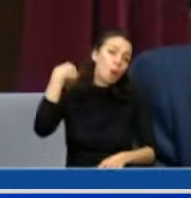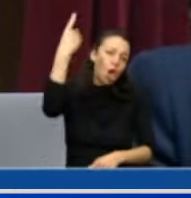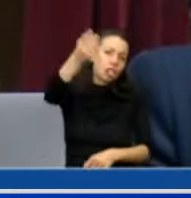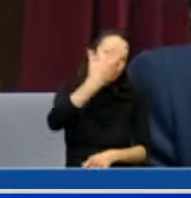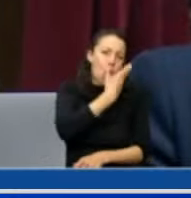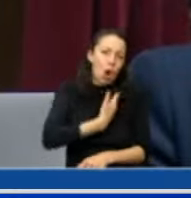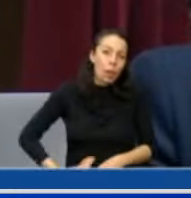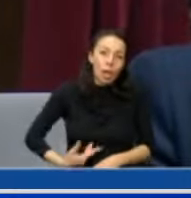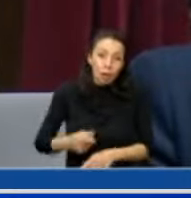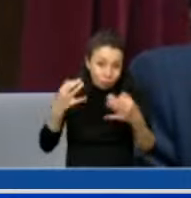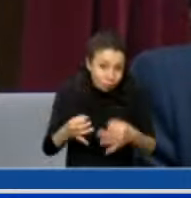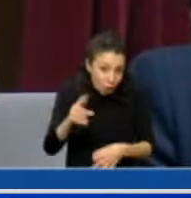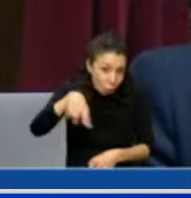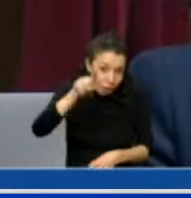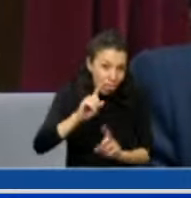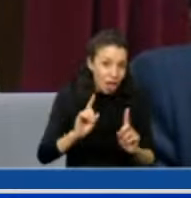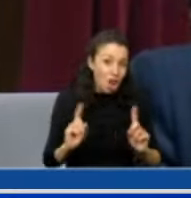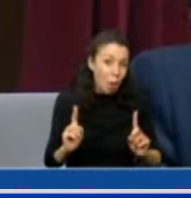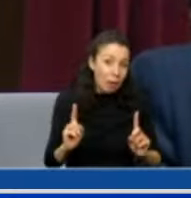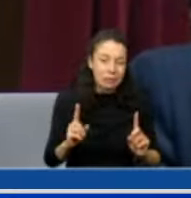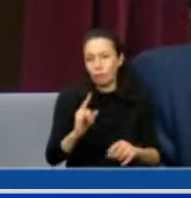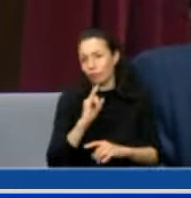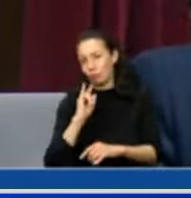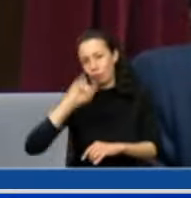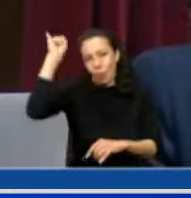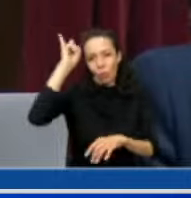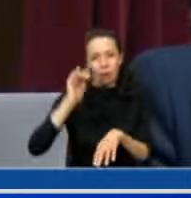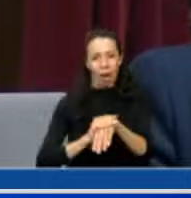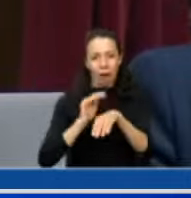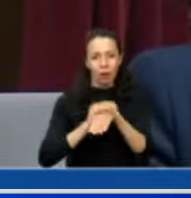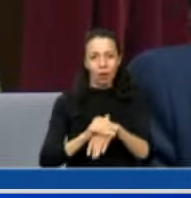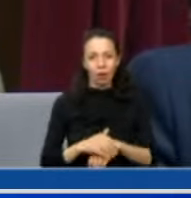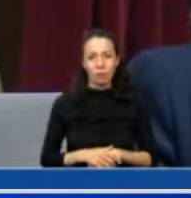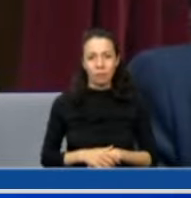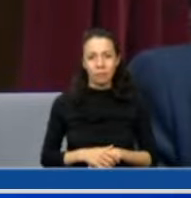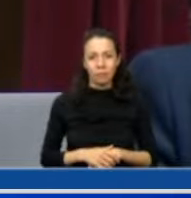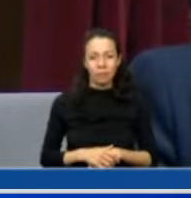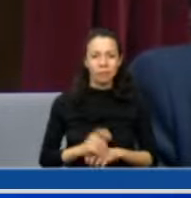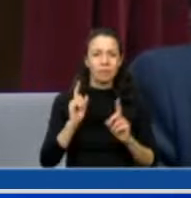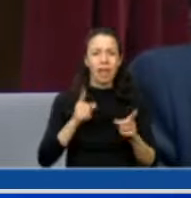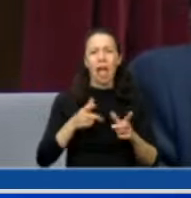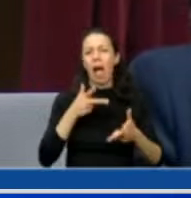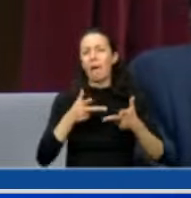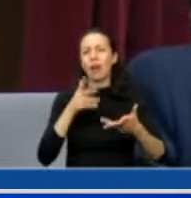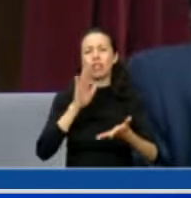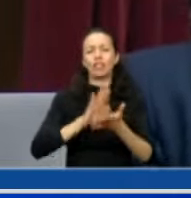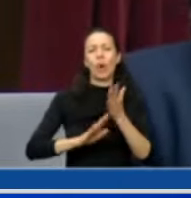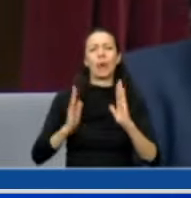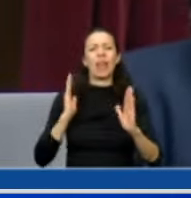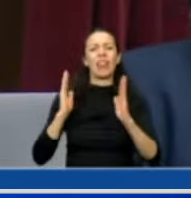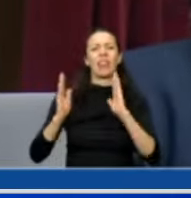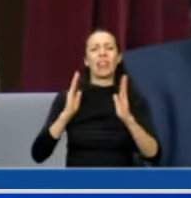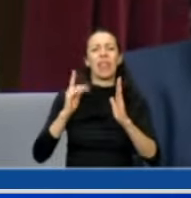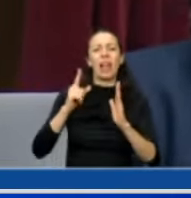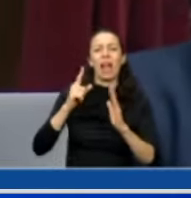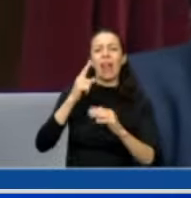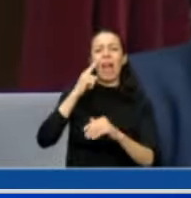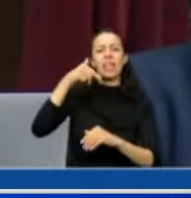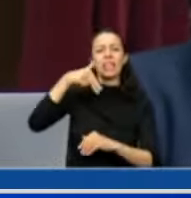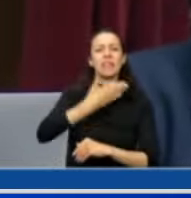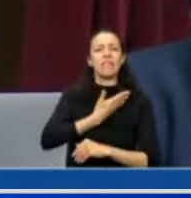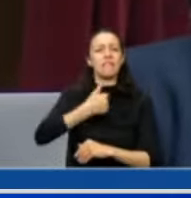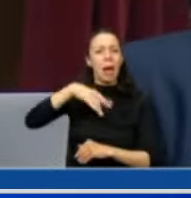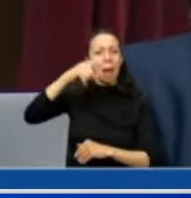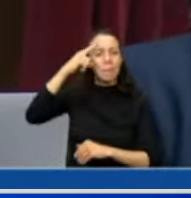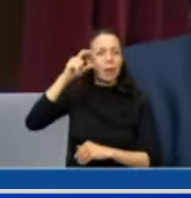atrae. Entonces, es lo que va a hacer ahora esto. ¿Por qué? Porque él está trabajando con un criterio electoralista. Él quiere llegar al 25 para decir,